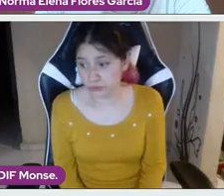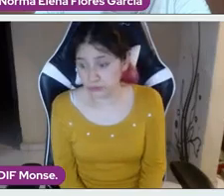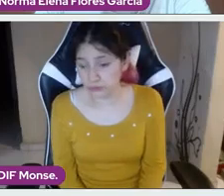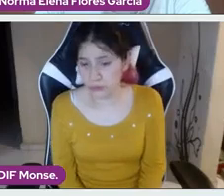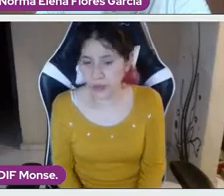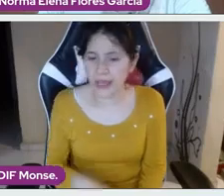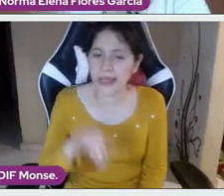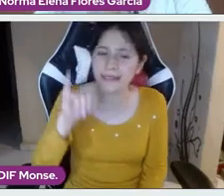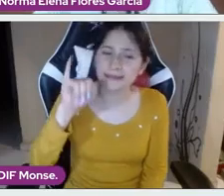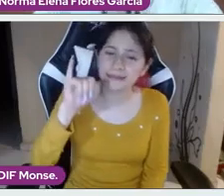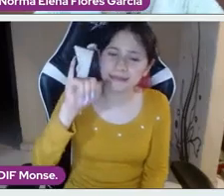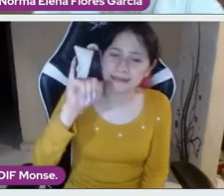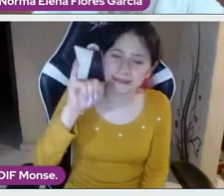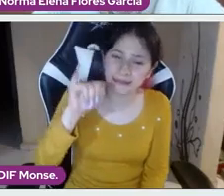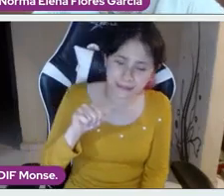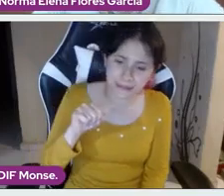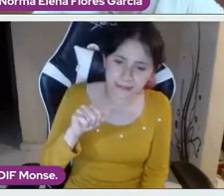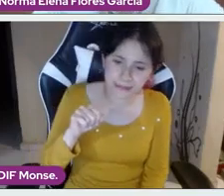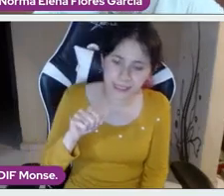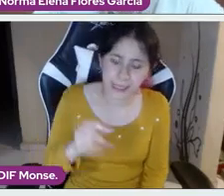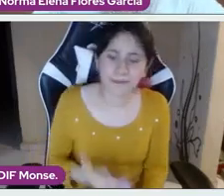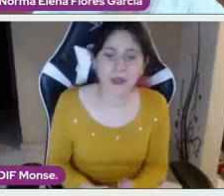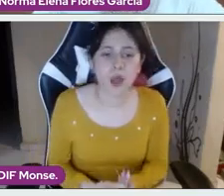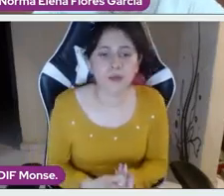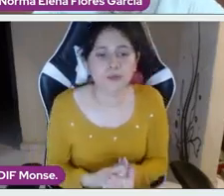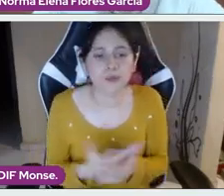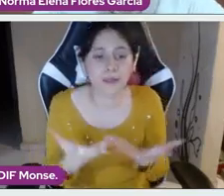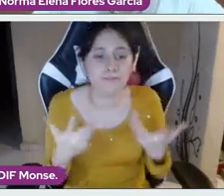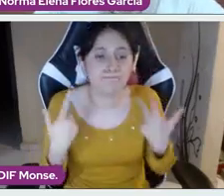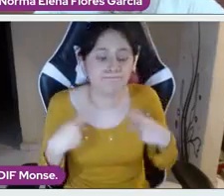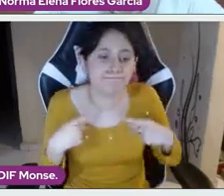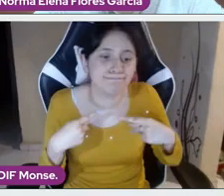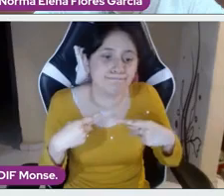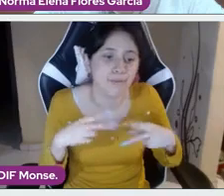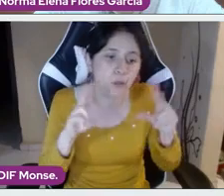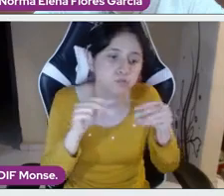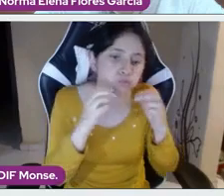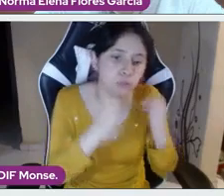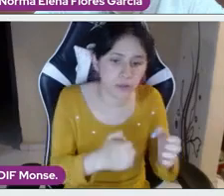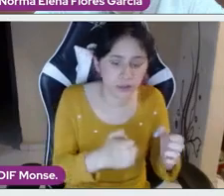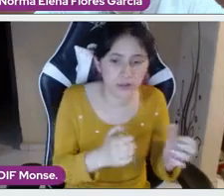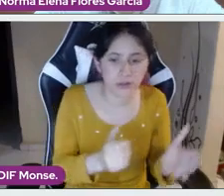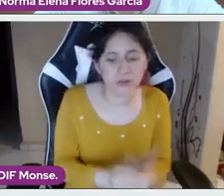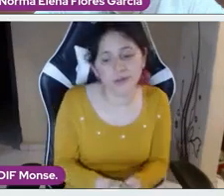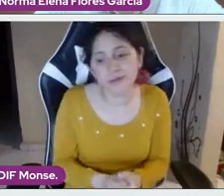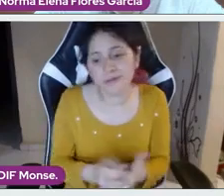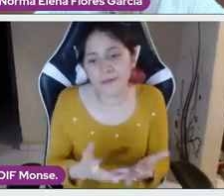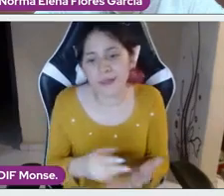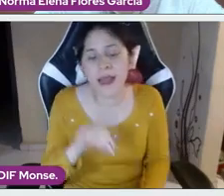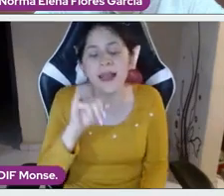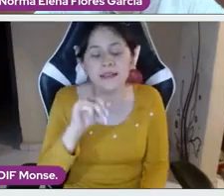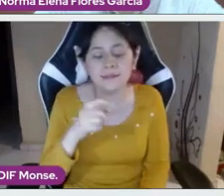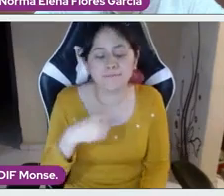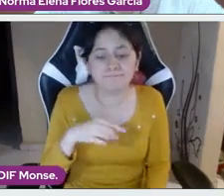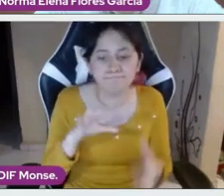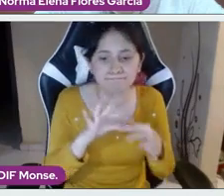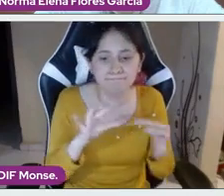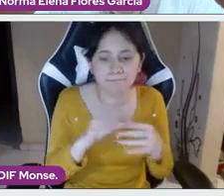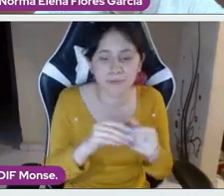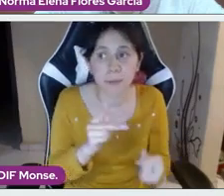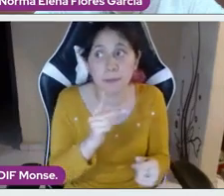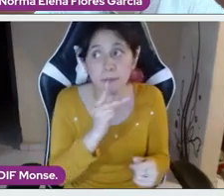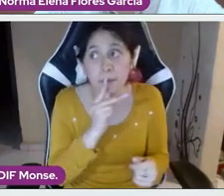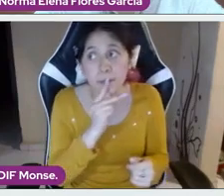Sí, por la ausencia, ¿no? Porque no está, pero no, porque es en general, porque, insisto, puede estar papá o puede estar mamá,